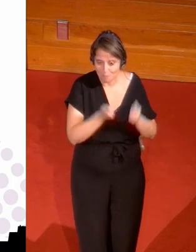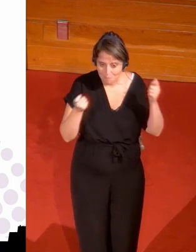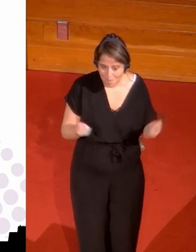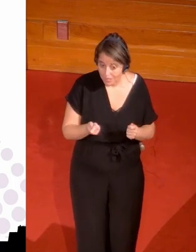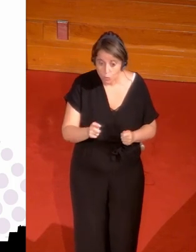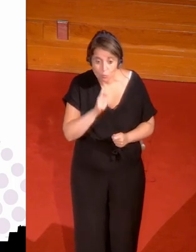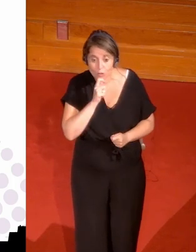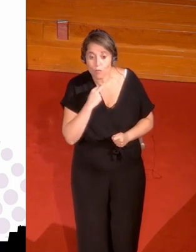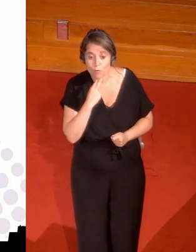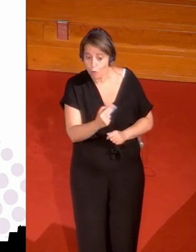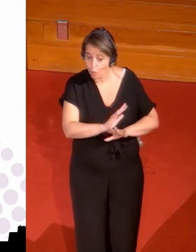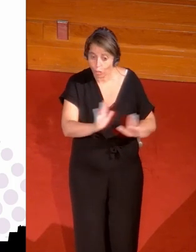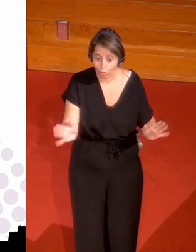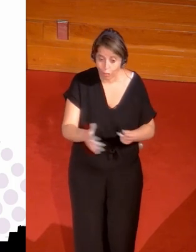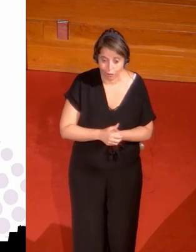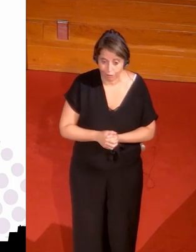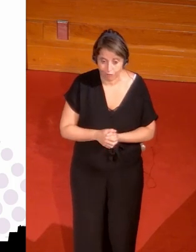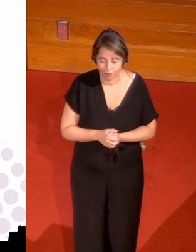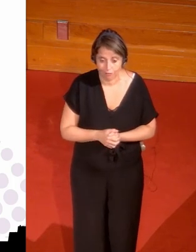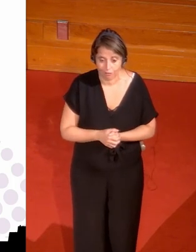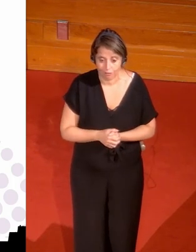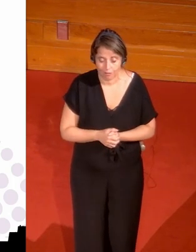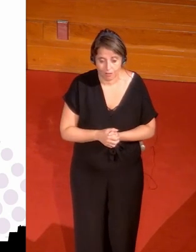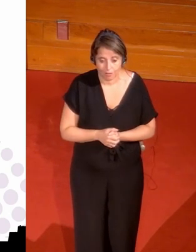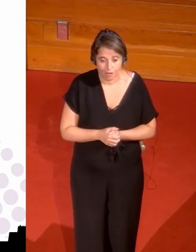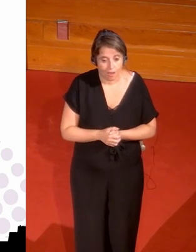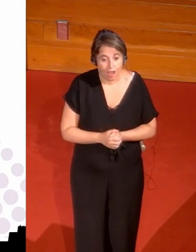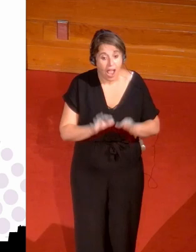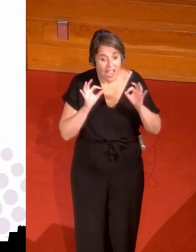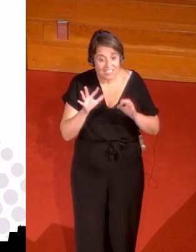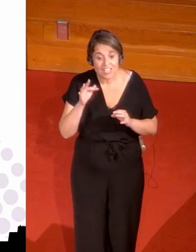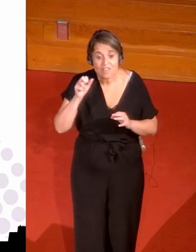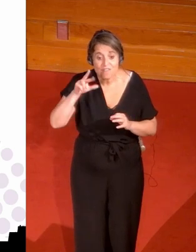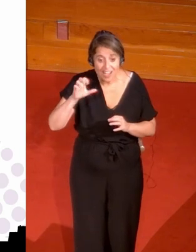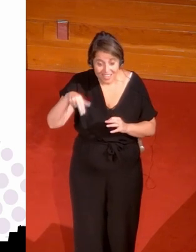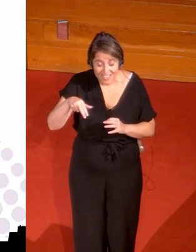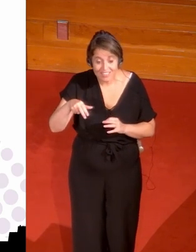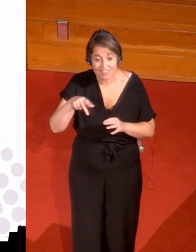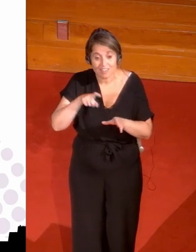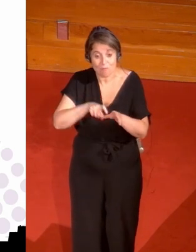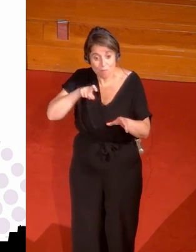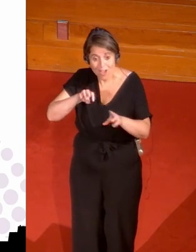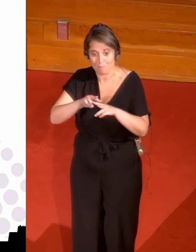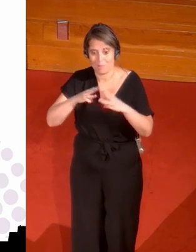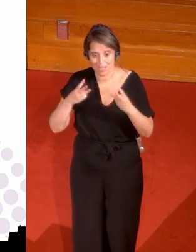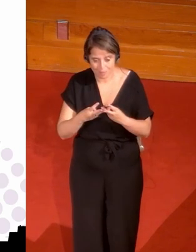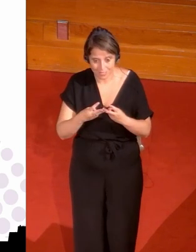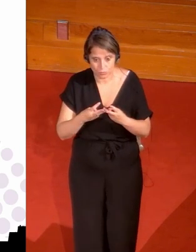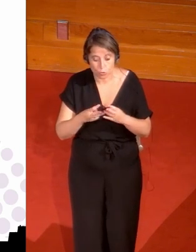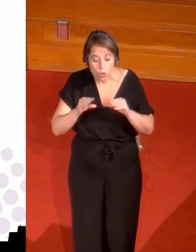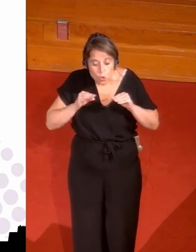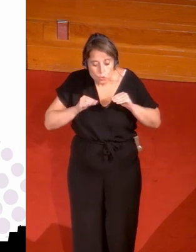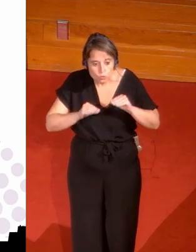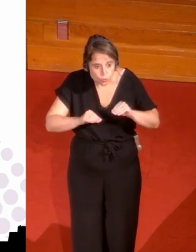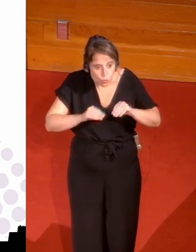y un micrófono y así consiguió n el farr desde fuera del parlamento británico que calara